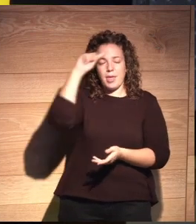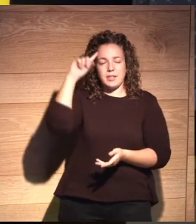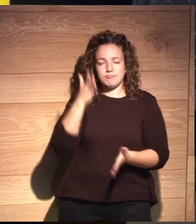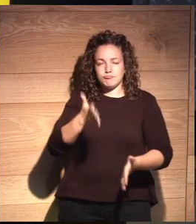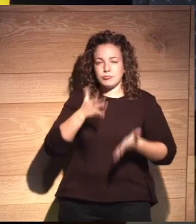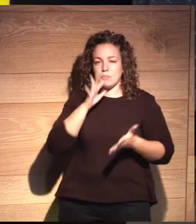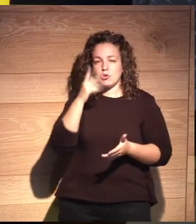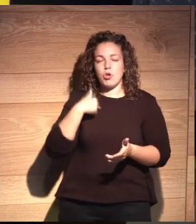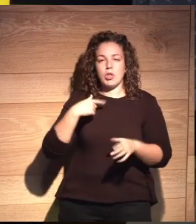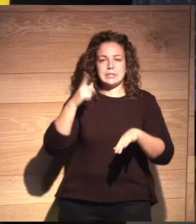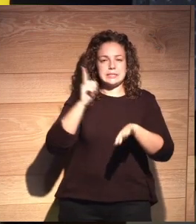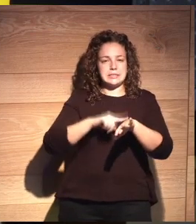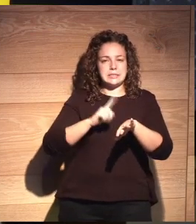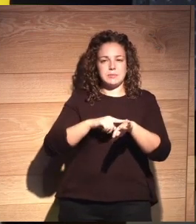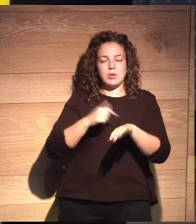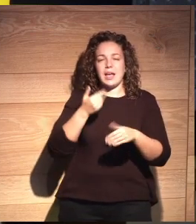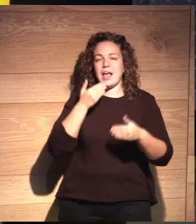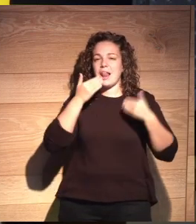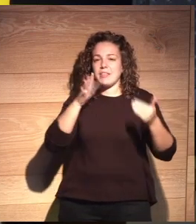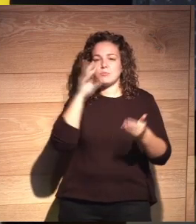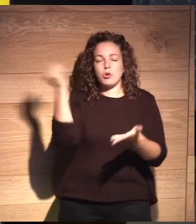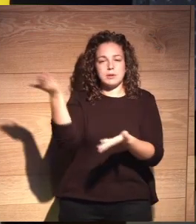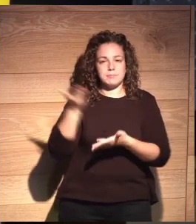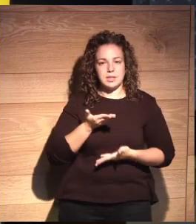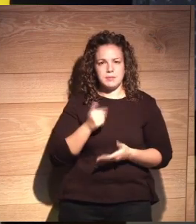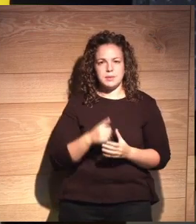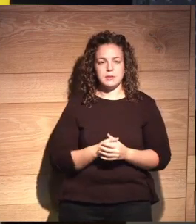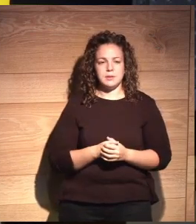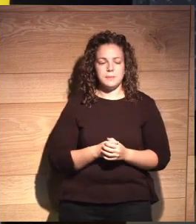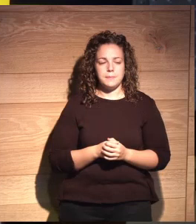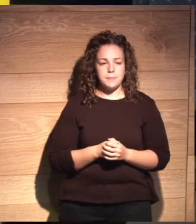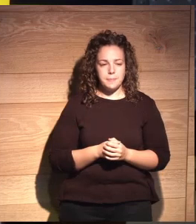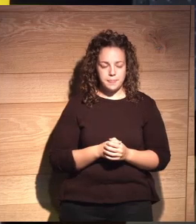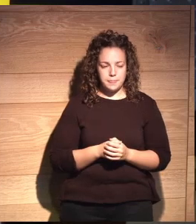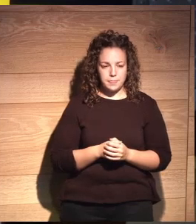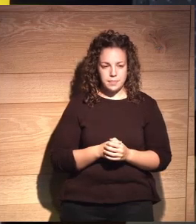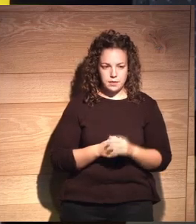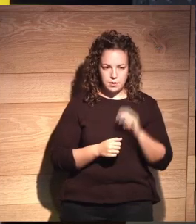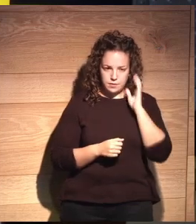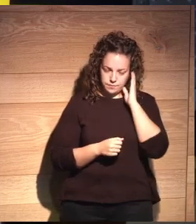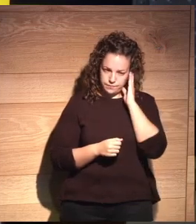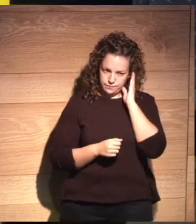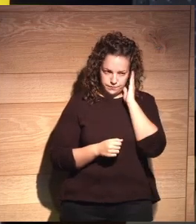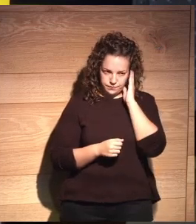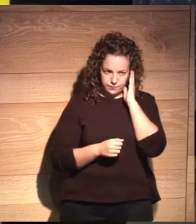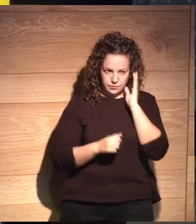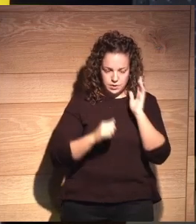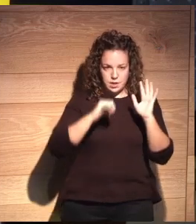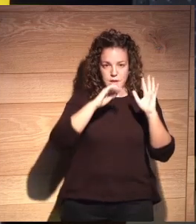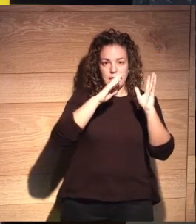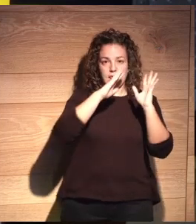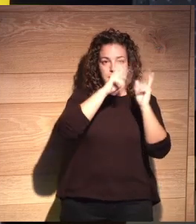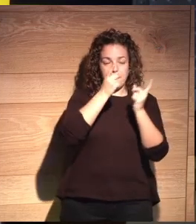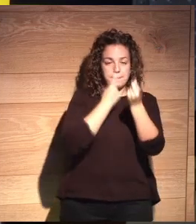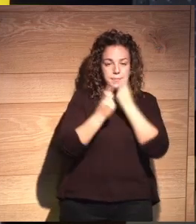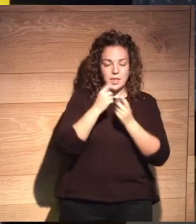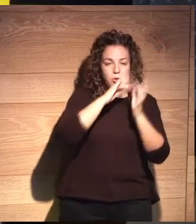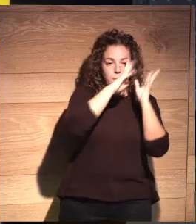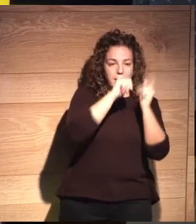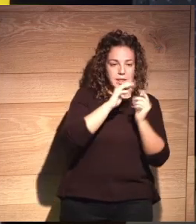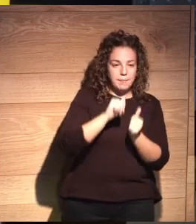mucho tiempo aquí muchísimas gracias por invitarme quiero hablar un poquito sobre el como la matemática y los datos se pueden utilizar